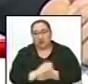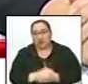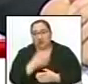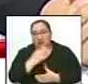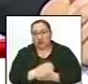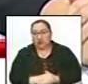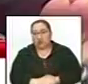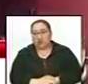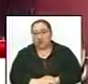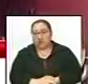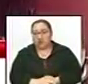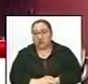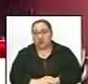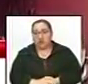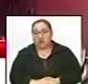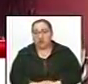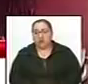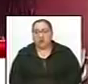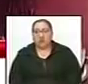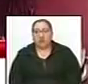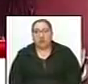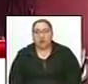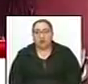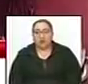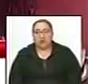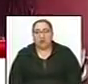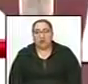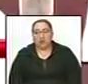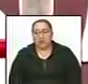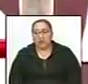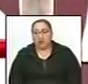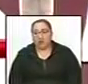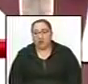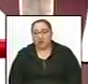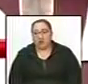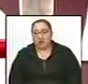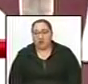tolerancia. Gracias, presidente. Bien.